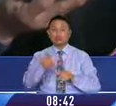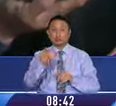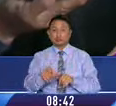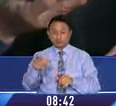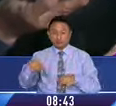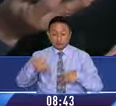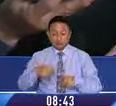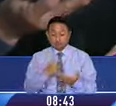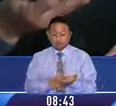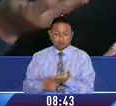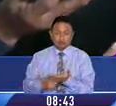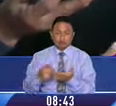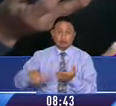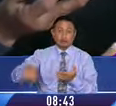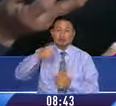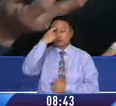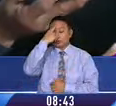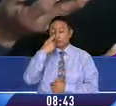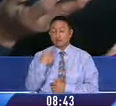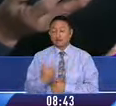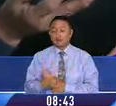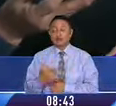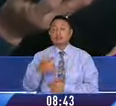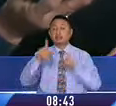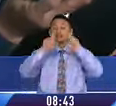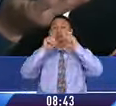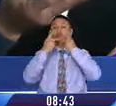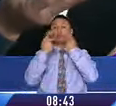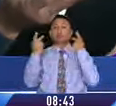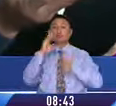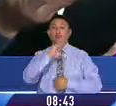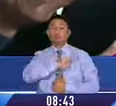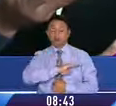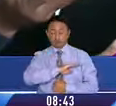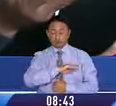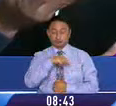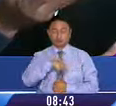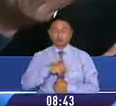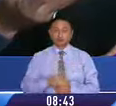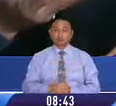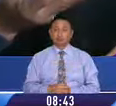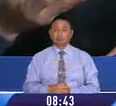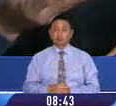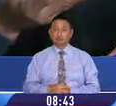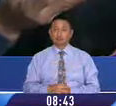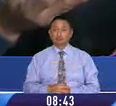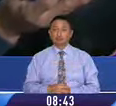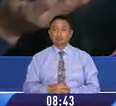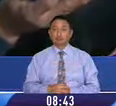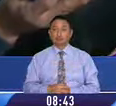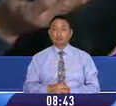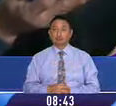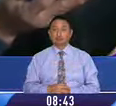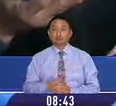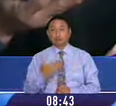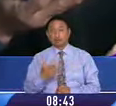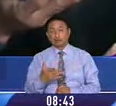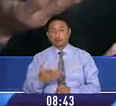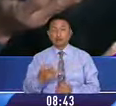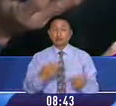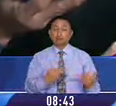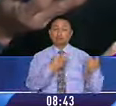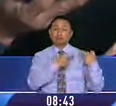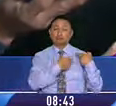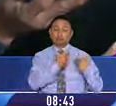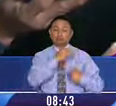terminar de definir con ellos los perfiles de las empresas públicas, de las agencias metropolitanas que están evidentemente bajo